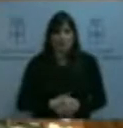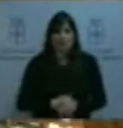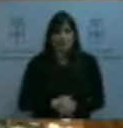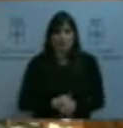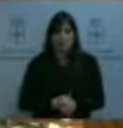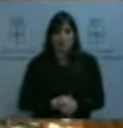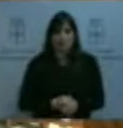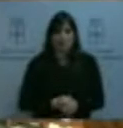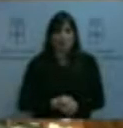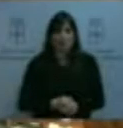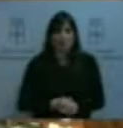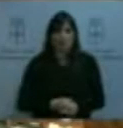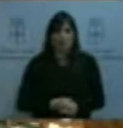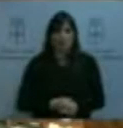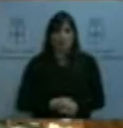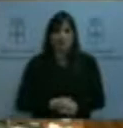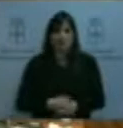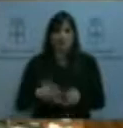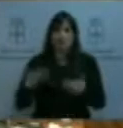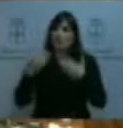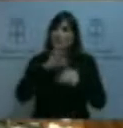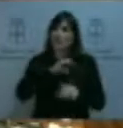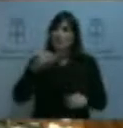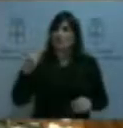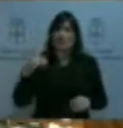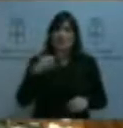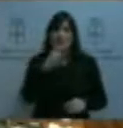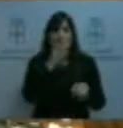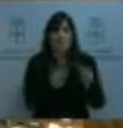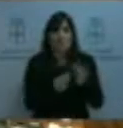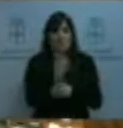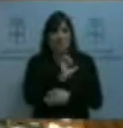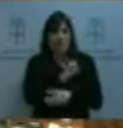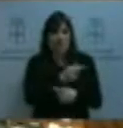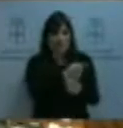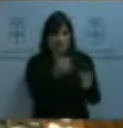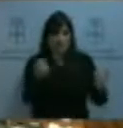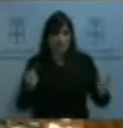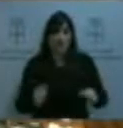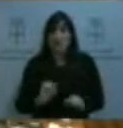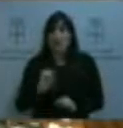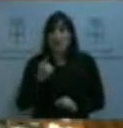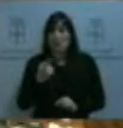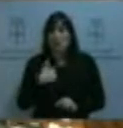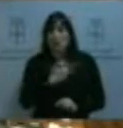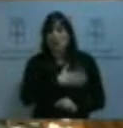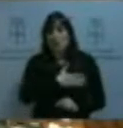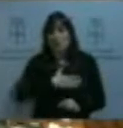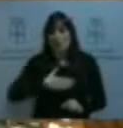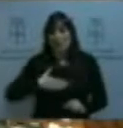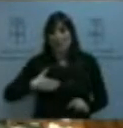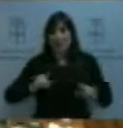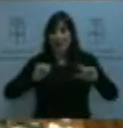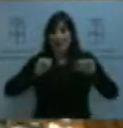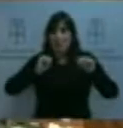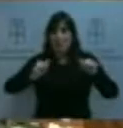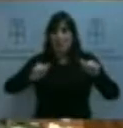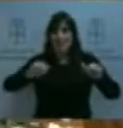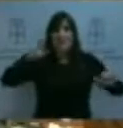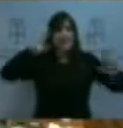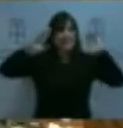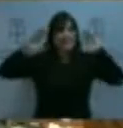Gracias, señor presidente. Buenos días, señorías. Bueno, en primer lugar, quiero comenzar saludando a la presidenta del Consejo de